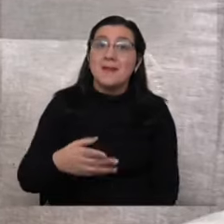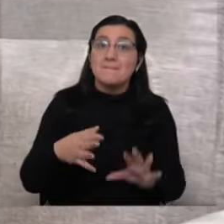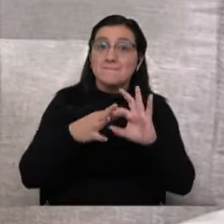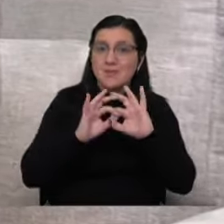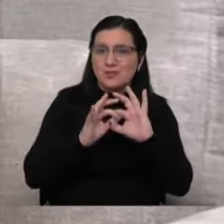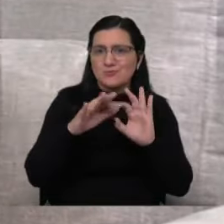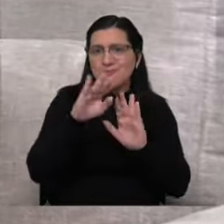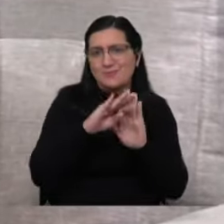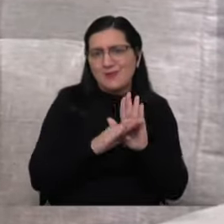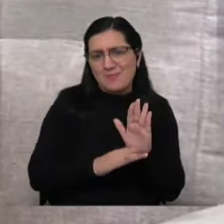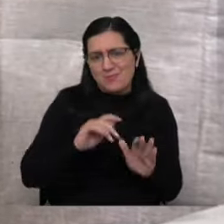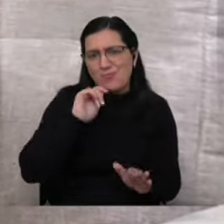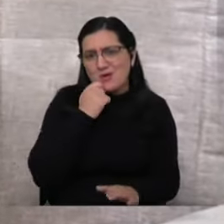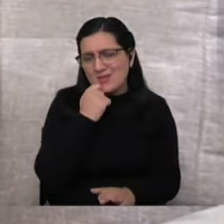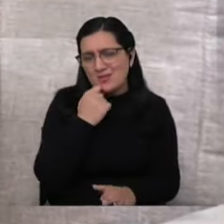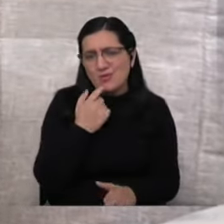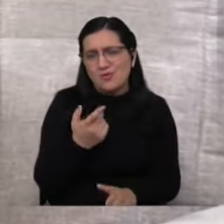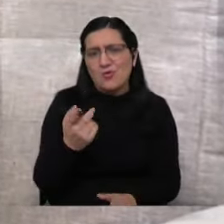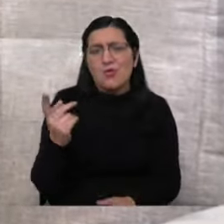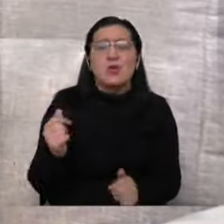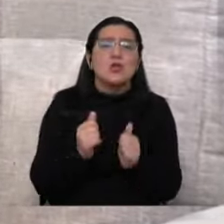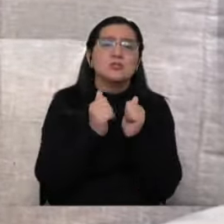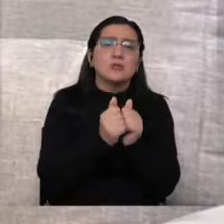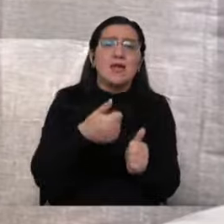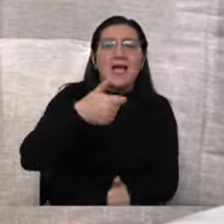un program por nombrar a